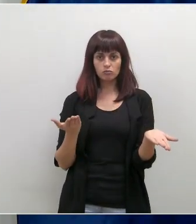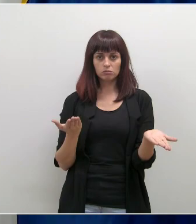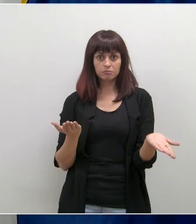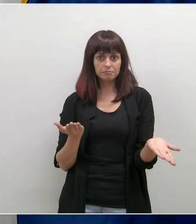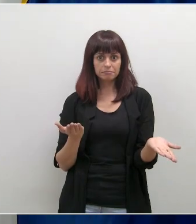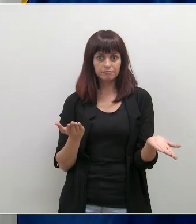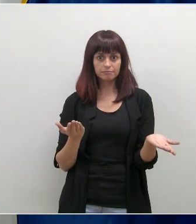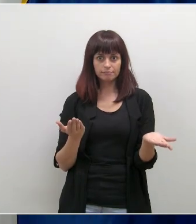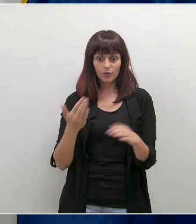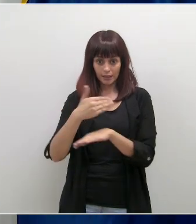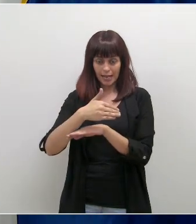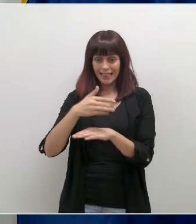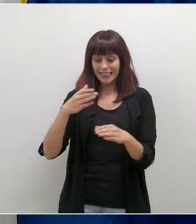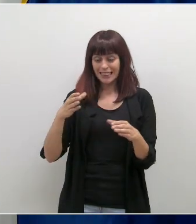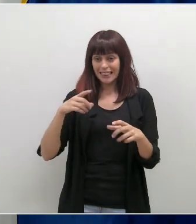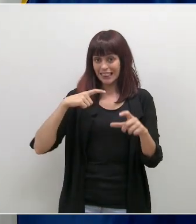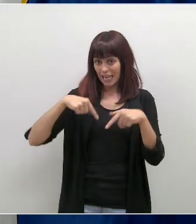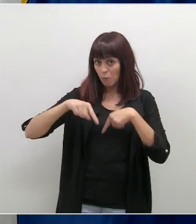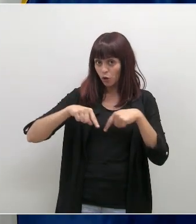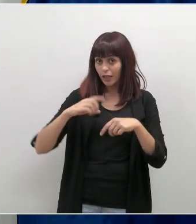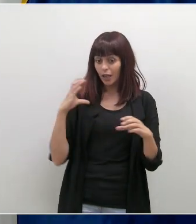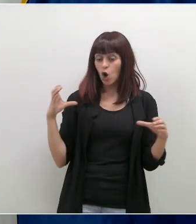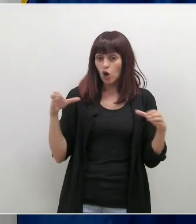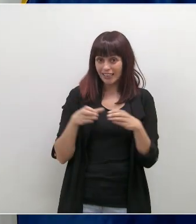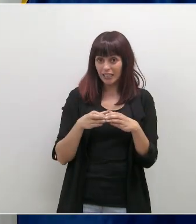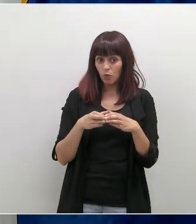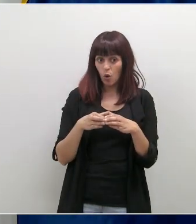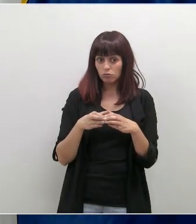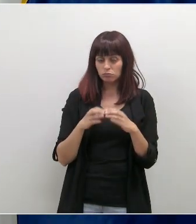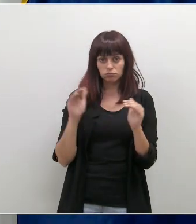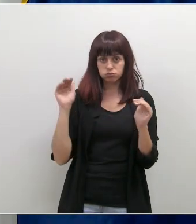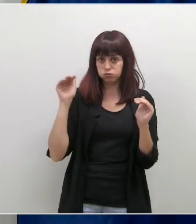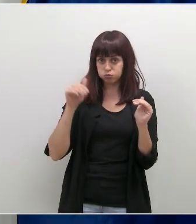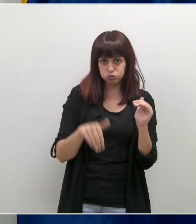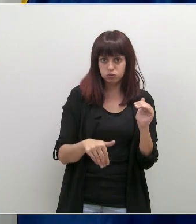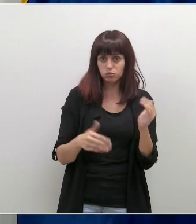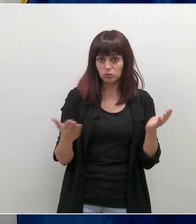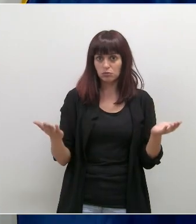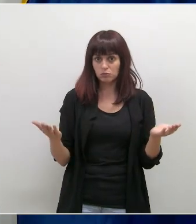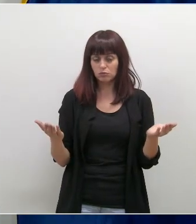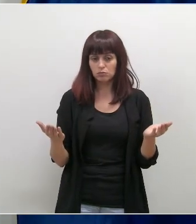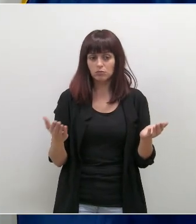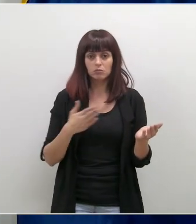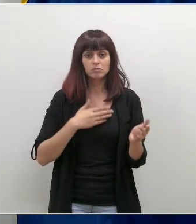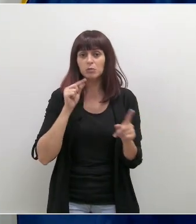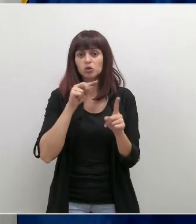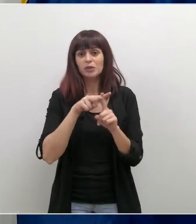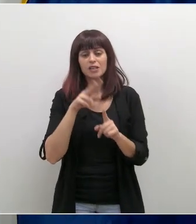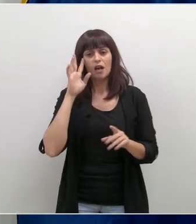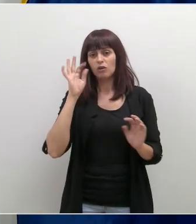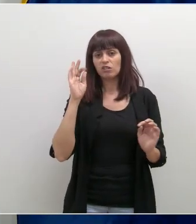todos los medios de transporte colectivo de todo el mundo son caídas muy significativas, desde nuestro punto de vista no tiene mucho